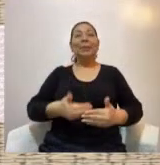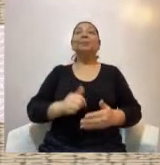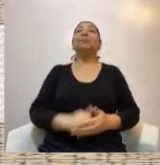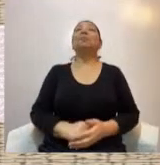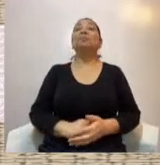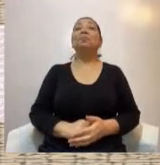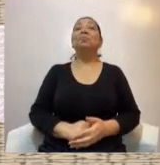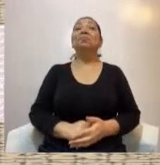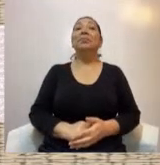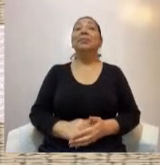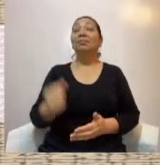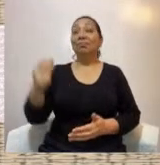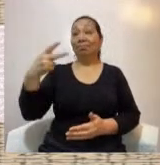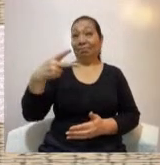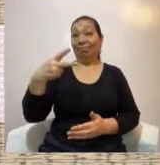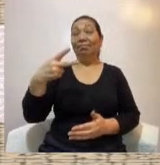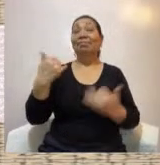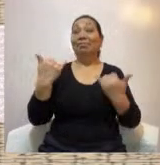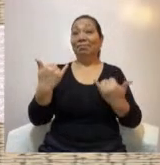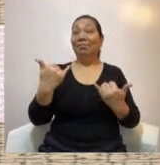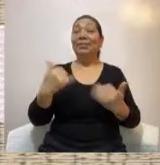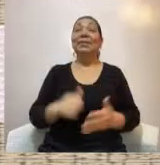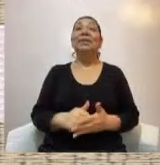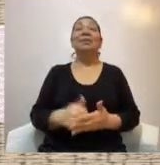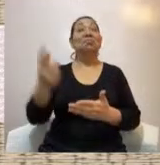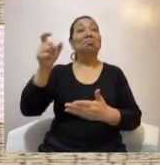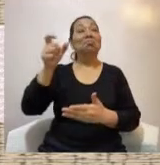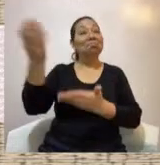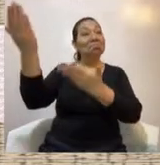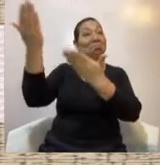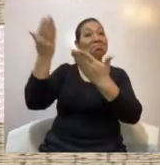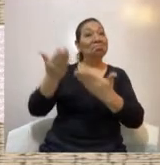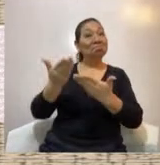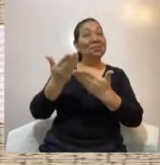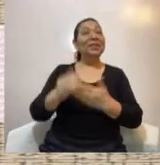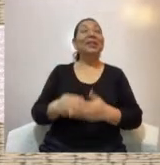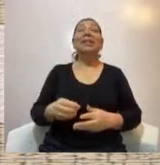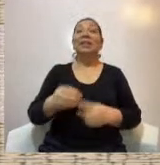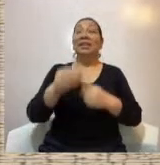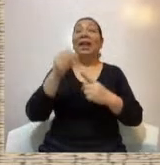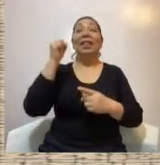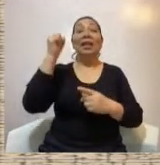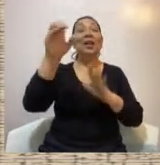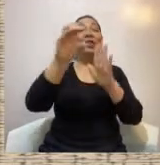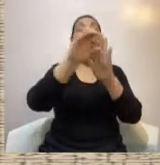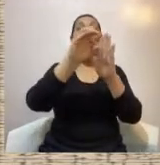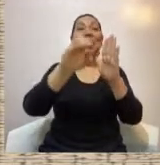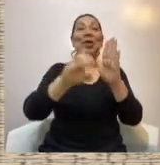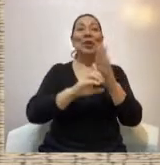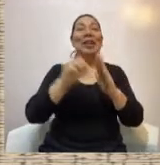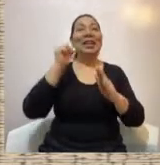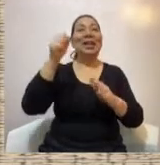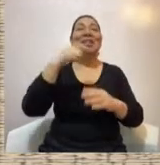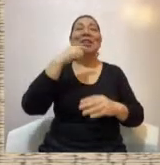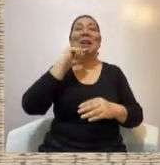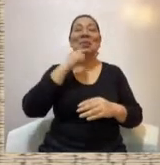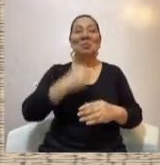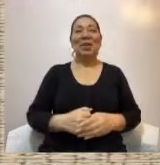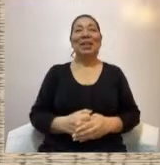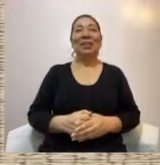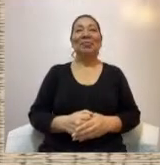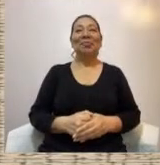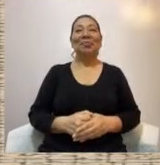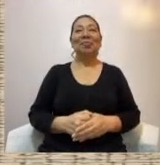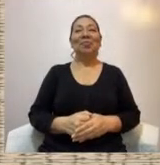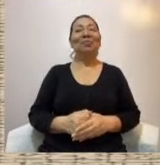embarazo. En la segunda parte de este programa tenemos una invitada especializada en Derecho Constitucional y en Derechos de las